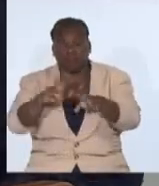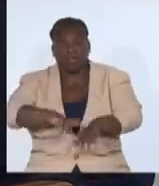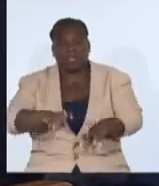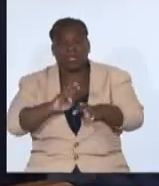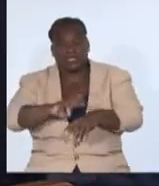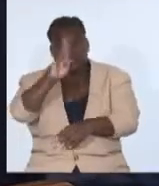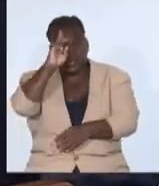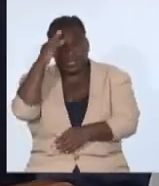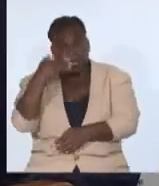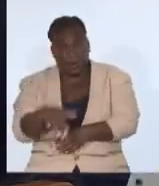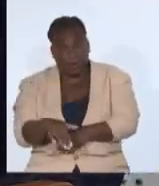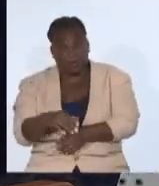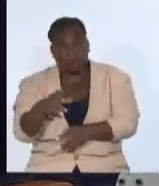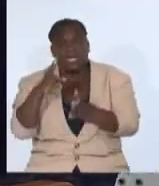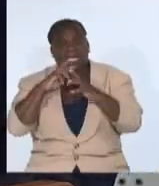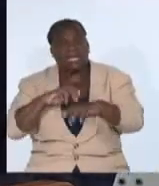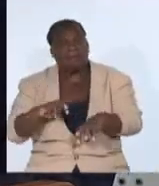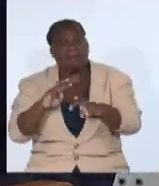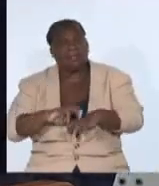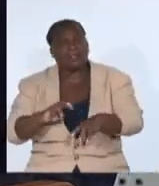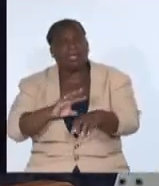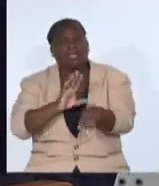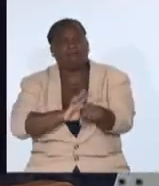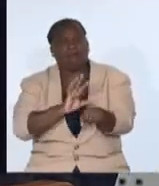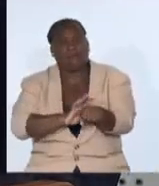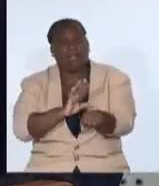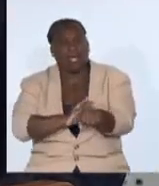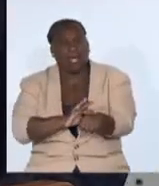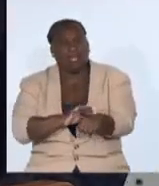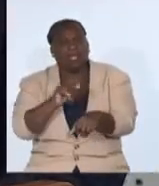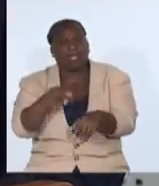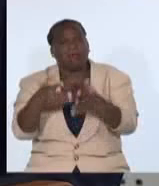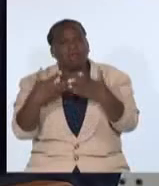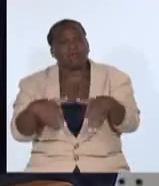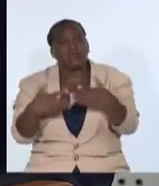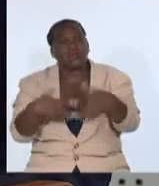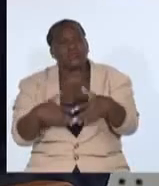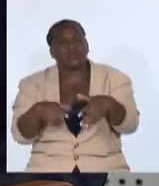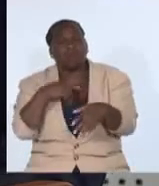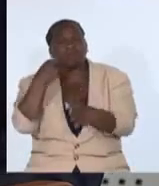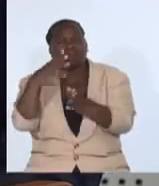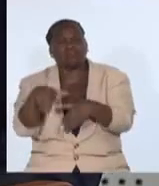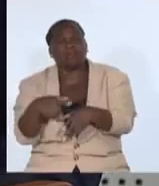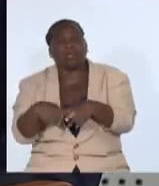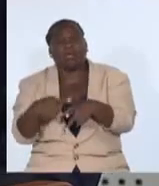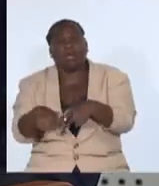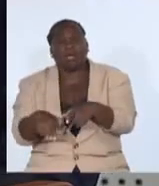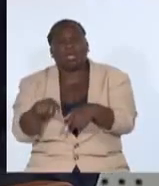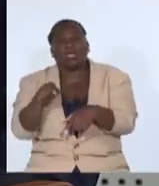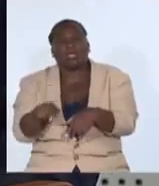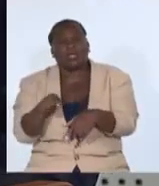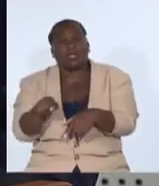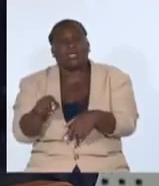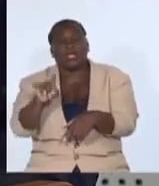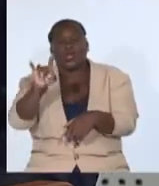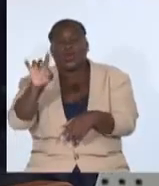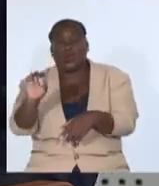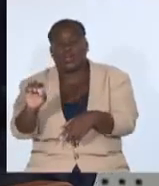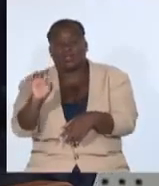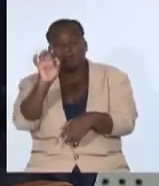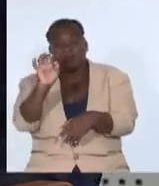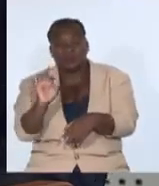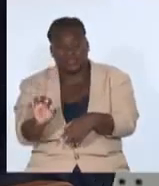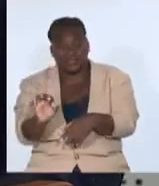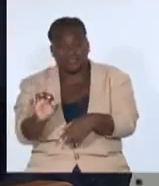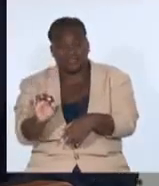dedican a las enfermedades que producen el 10% de la mortalidad y la morbilidad Mientras que el género eran el 90% de estas